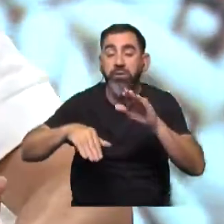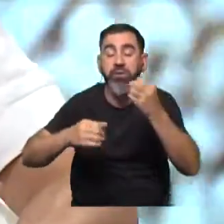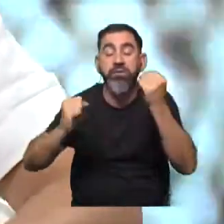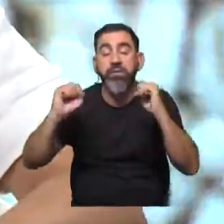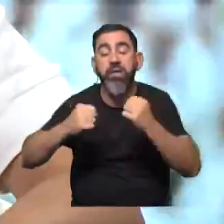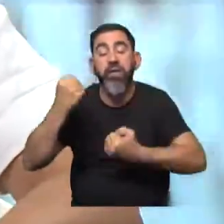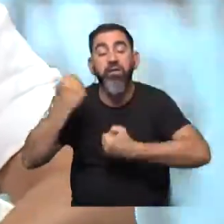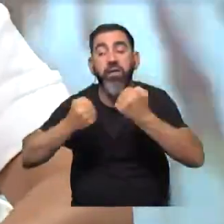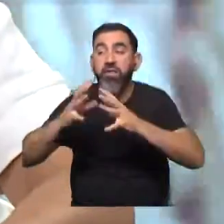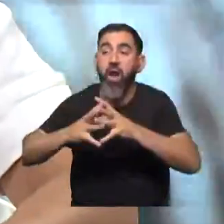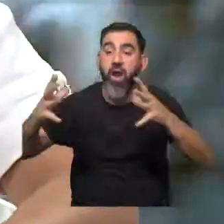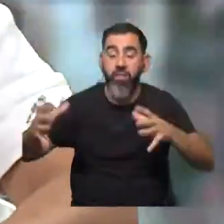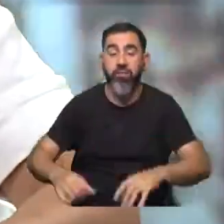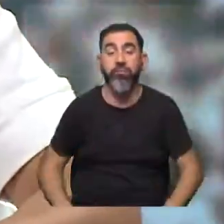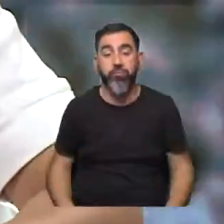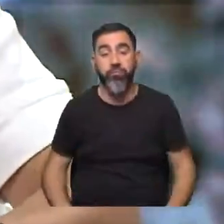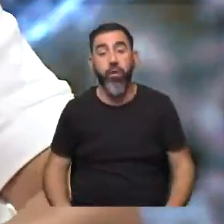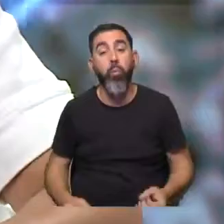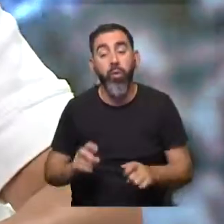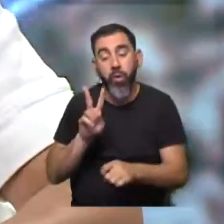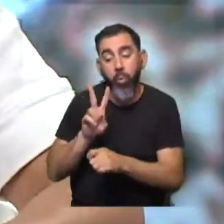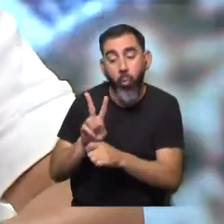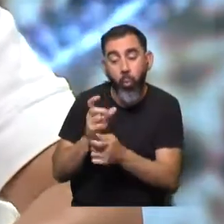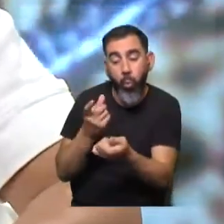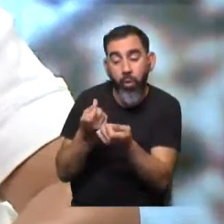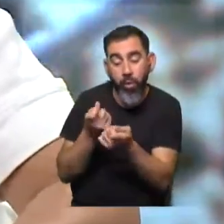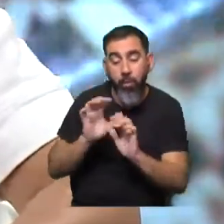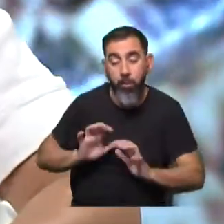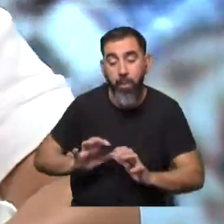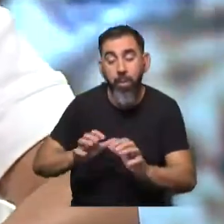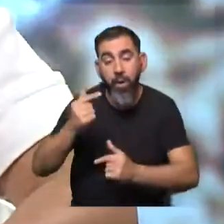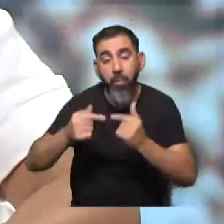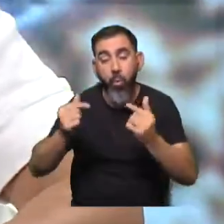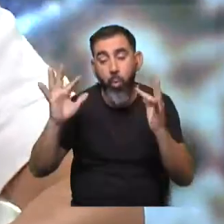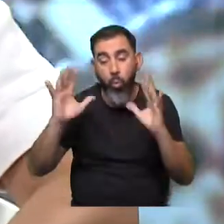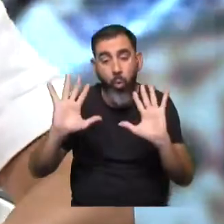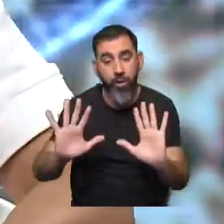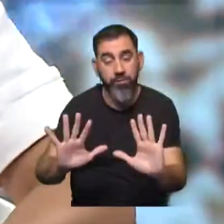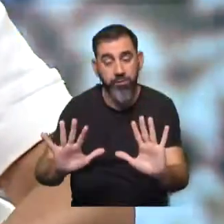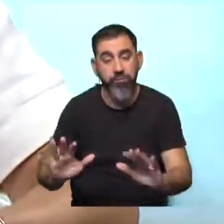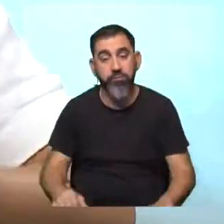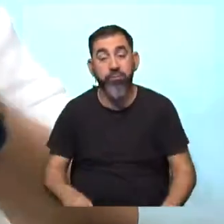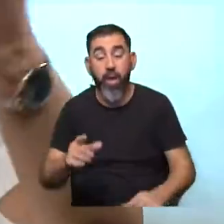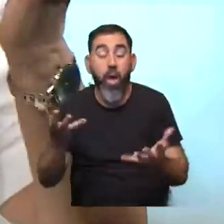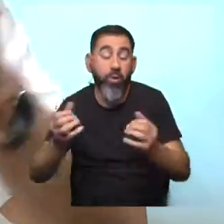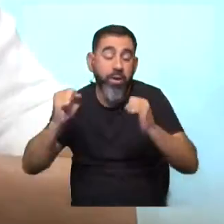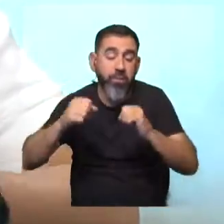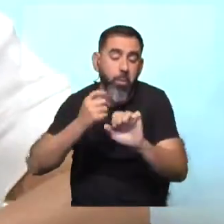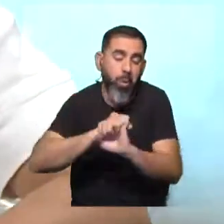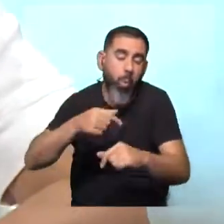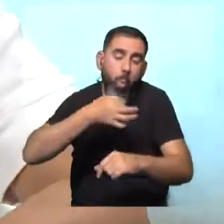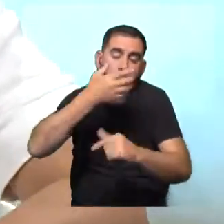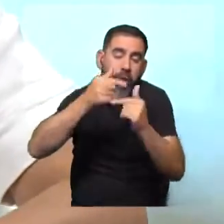cervecero industrial, digamos. Y justamente eso es por el cuidado que requiere la elaboración de un producto artesanal, que en este caso es la cerveza, pero podría